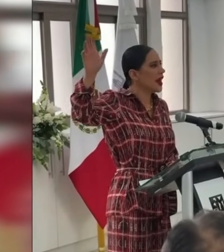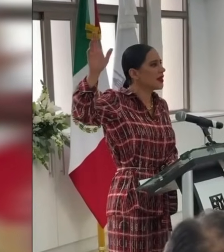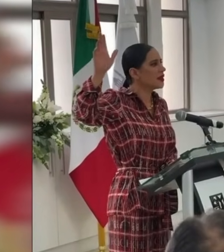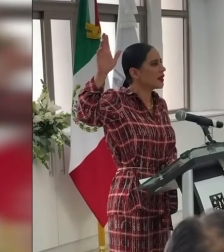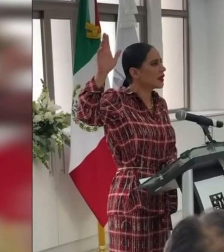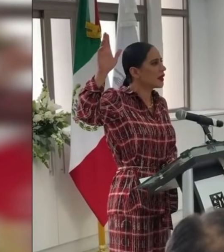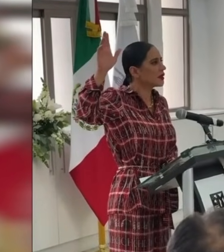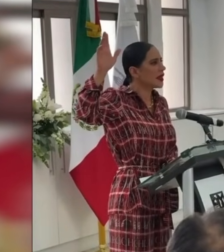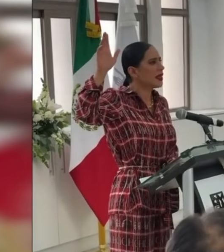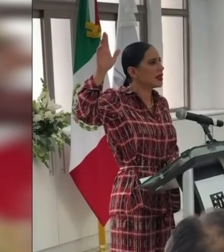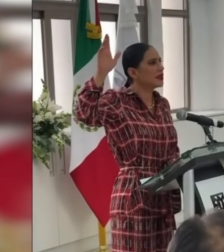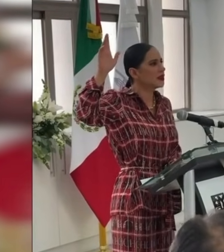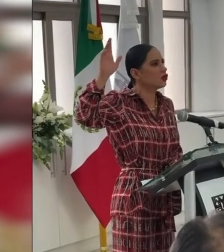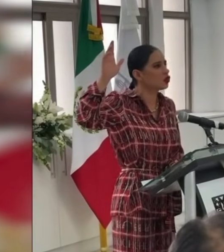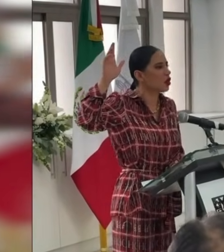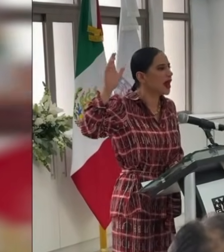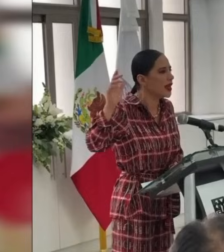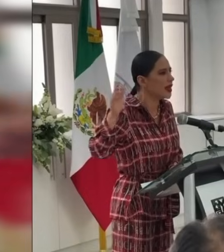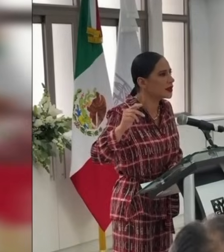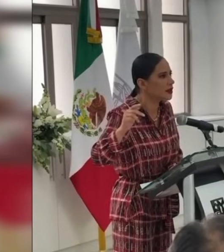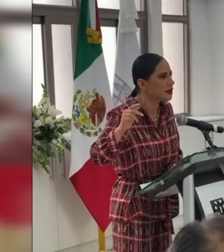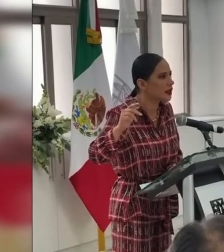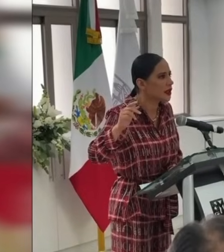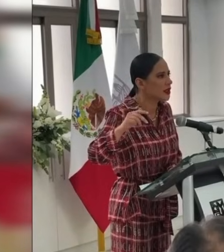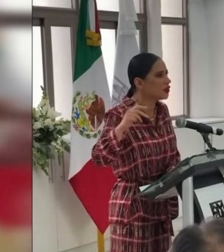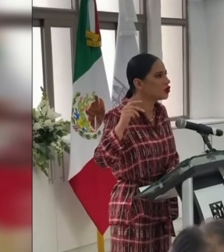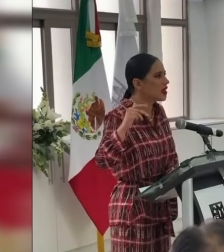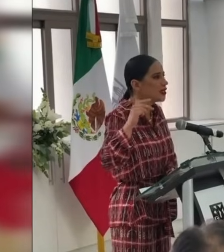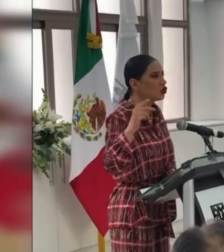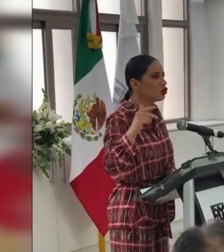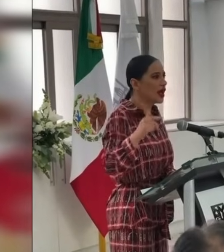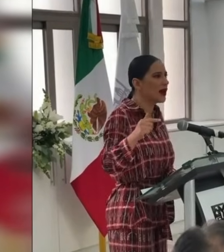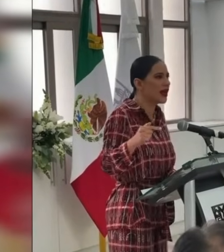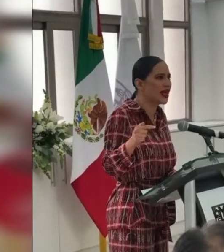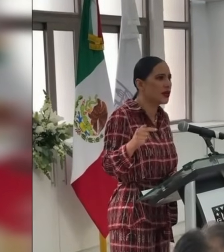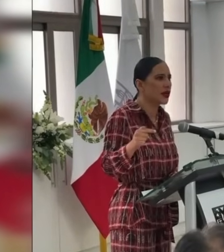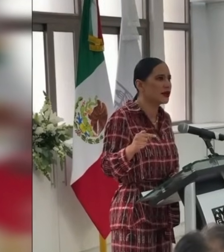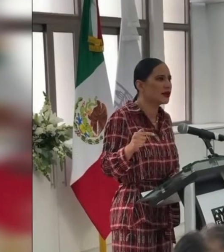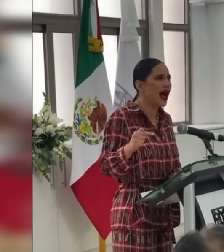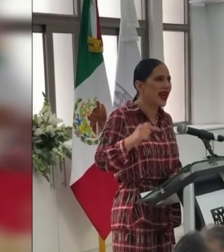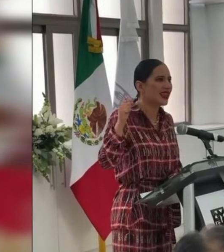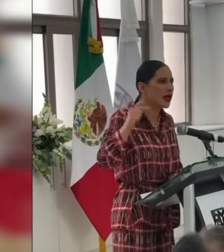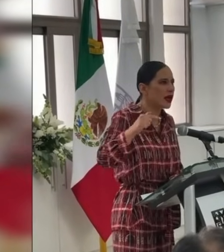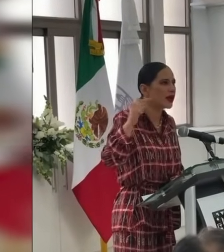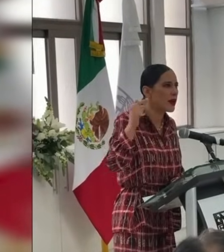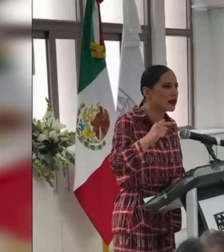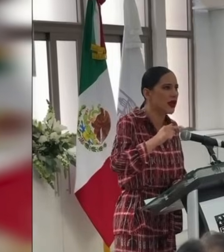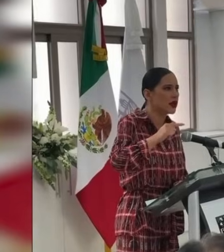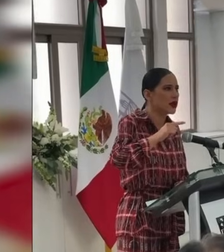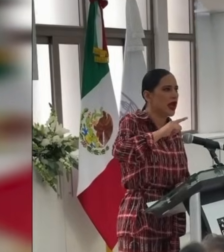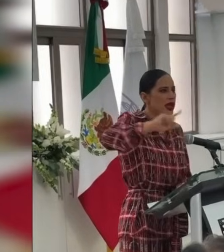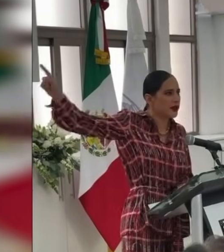que se atreve a decir sean institucionales, y ser institucional para él es agachar